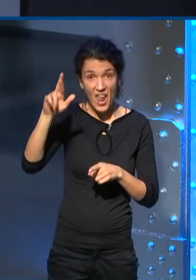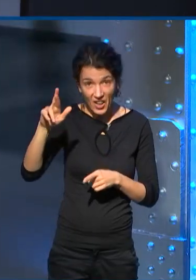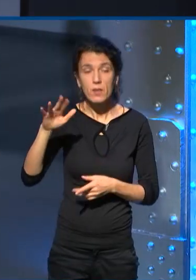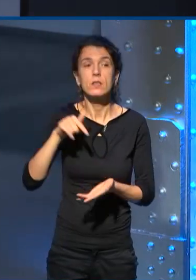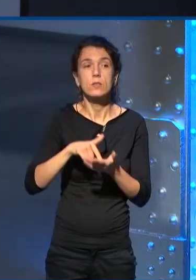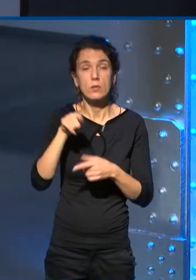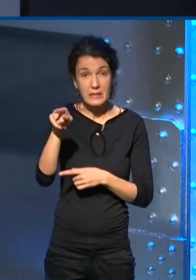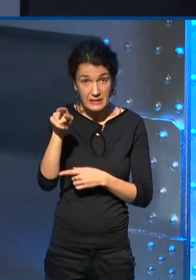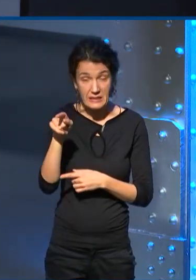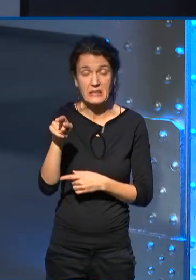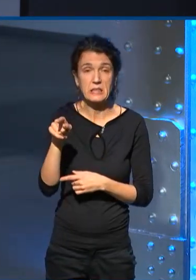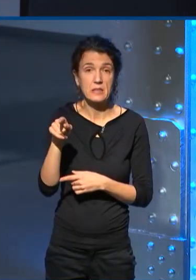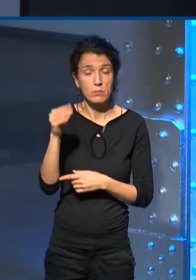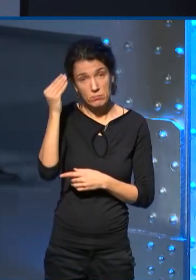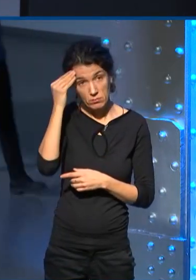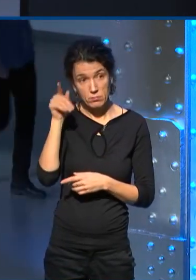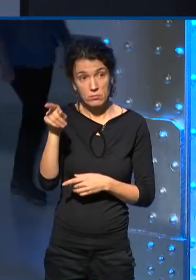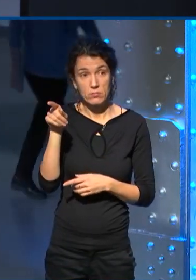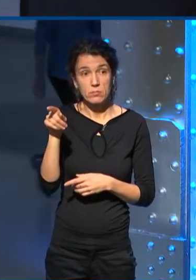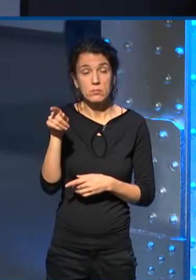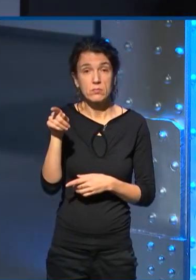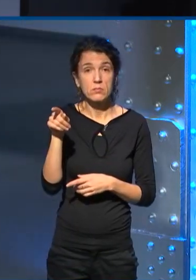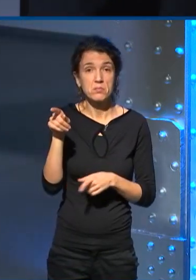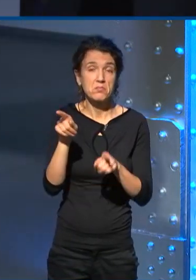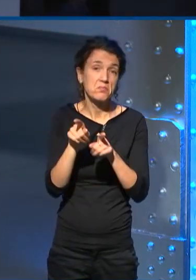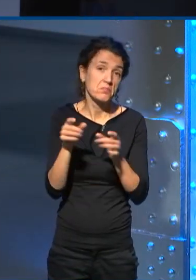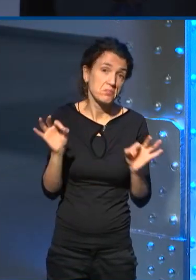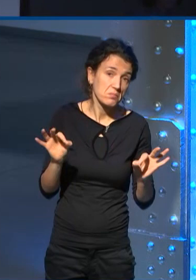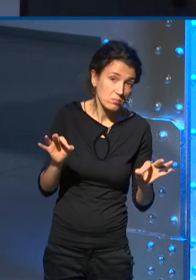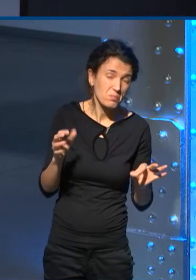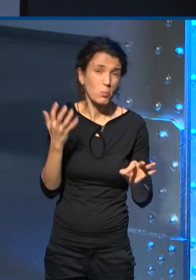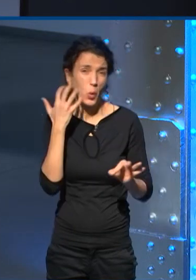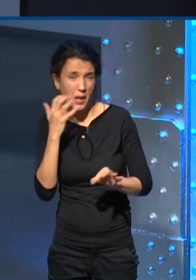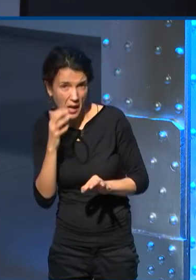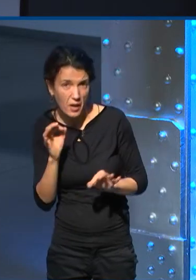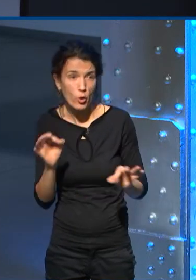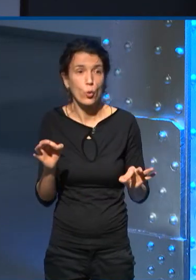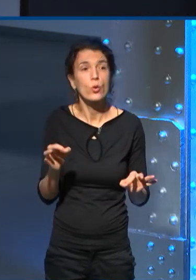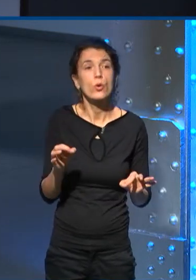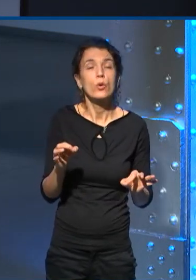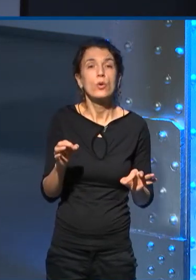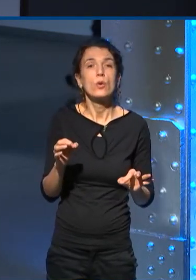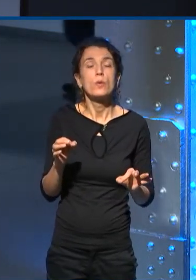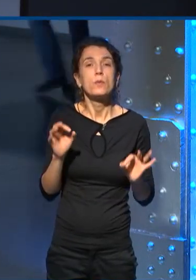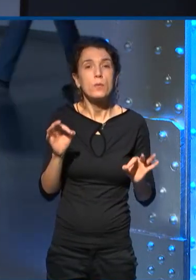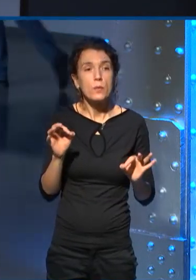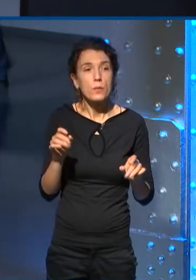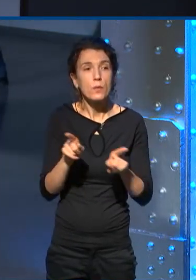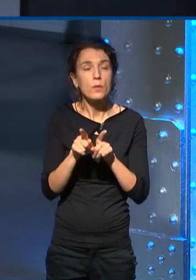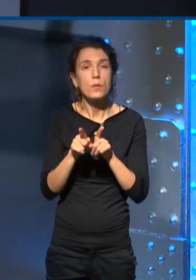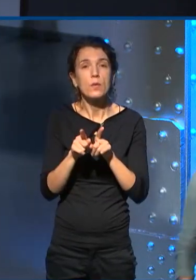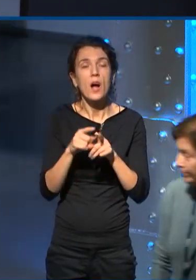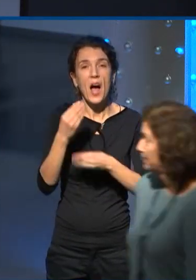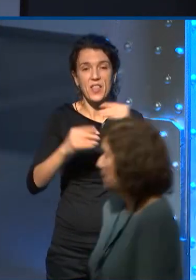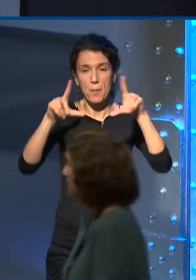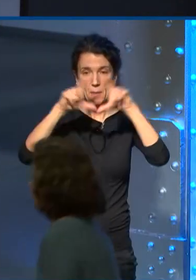que tiene unas políticas muy extrañas. Thiel, y son los que hacen